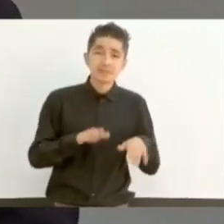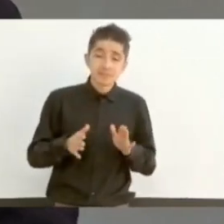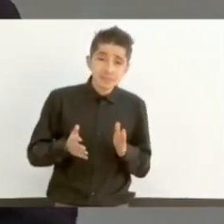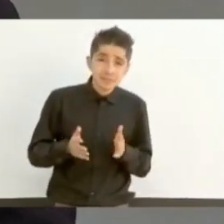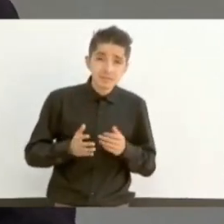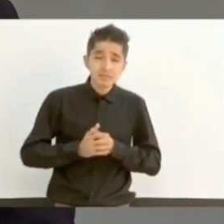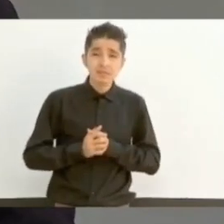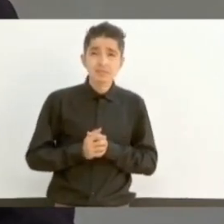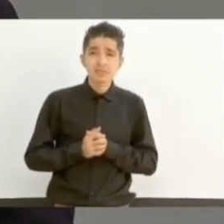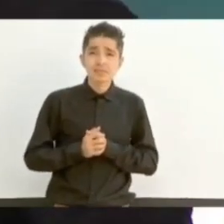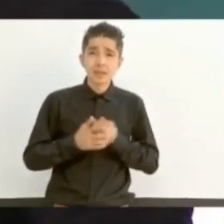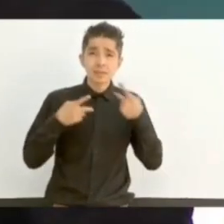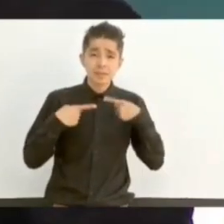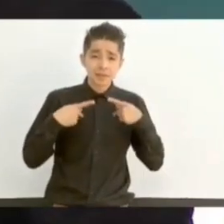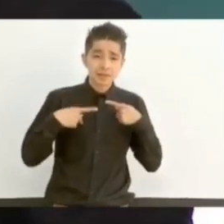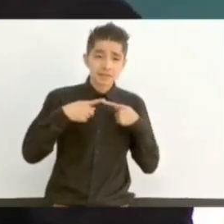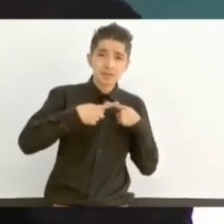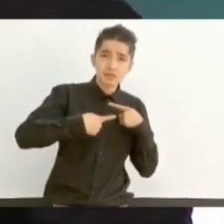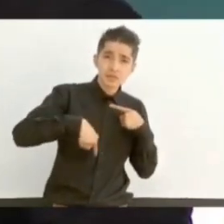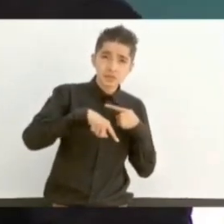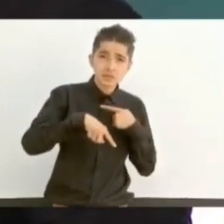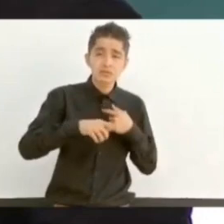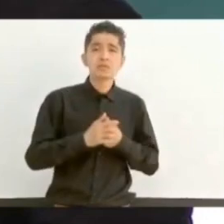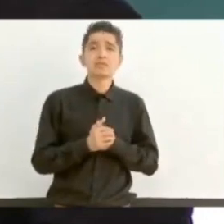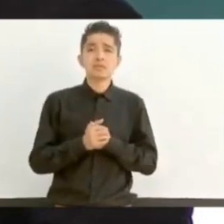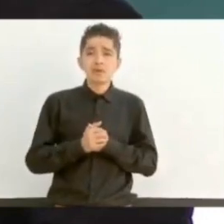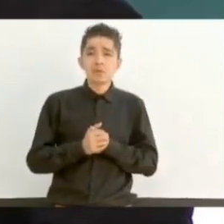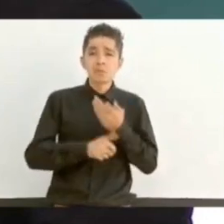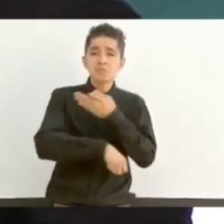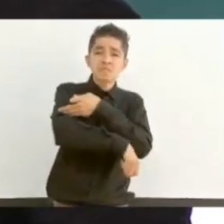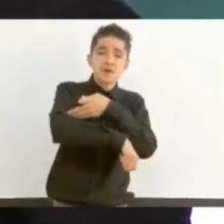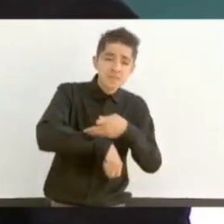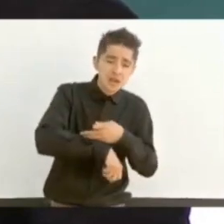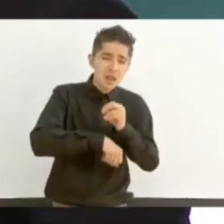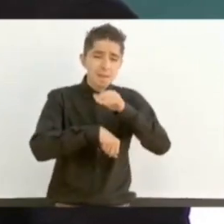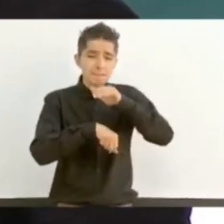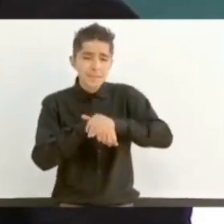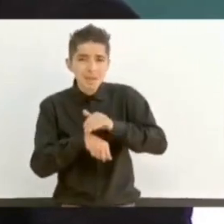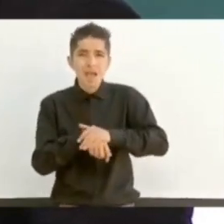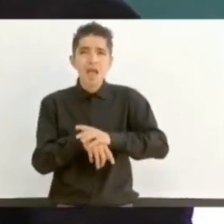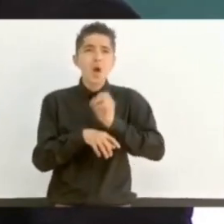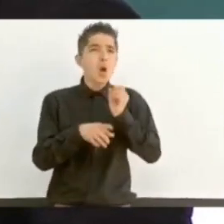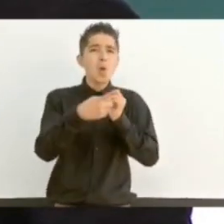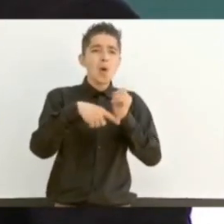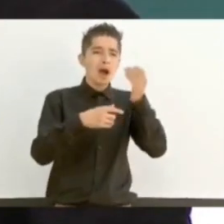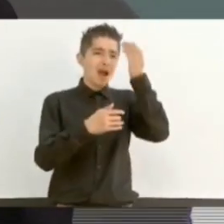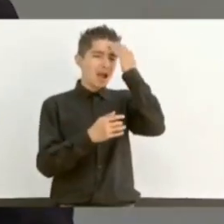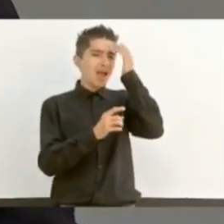de personas, de familiares, de amigos, de conocidos,